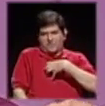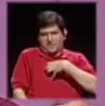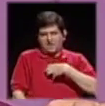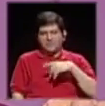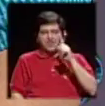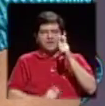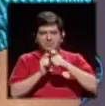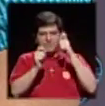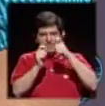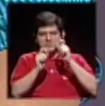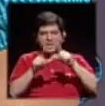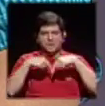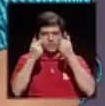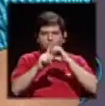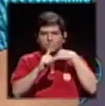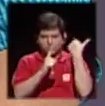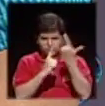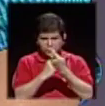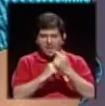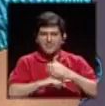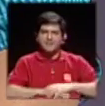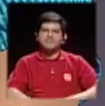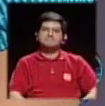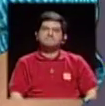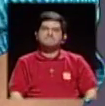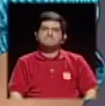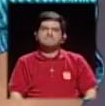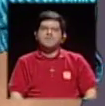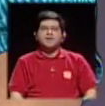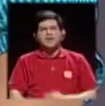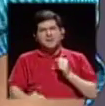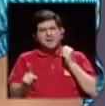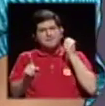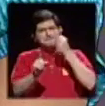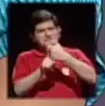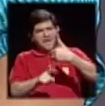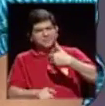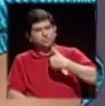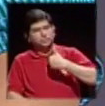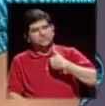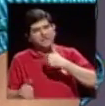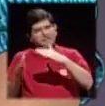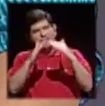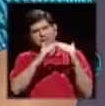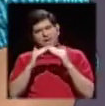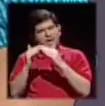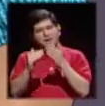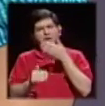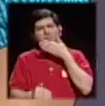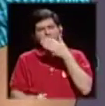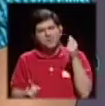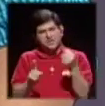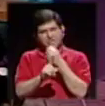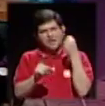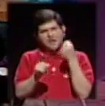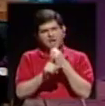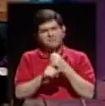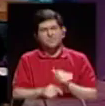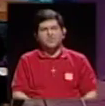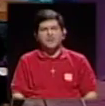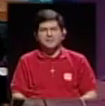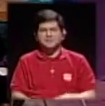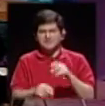un determinado grupo social. ¿Qué impacto tiene en las comunidades indígenas esa violencia sexual contra